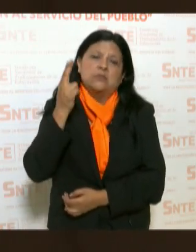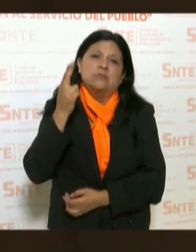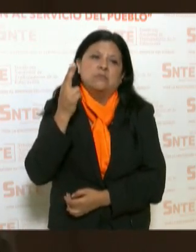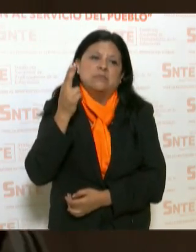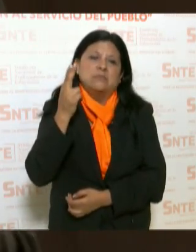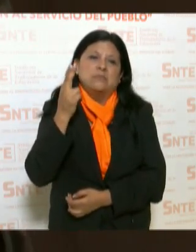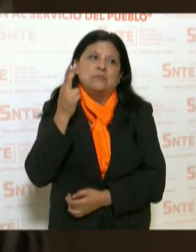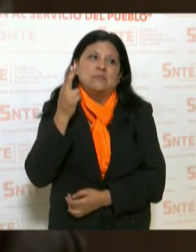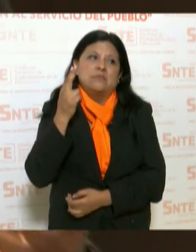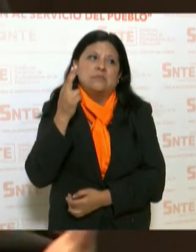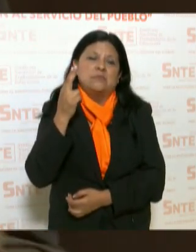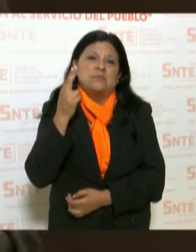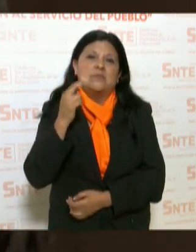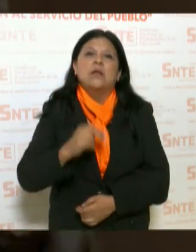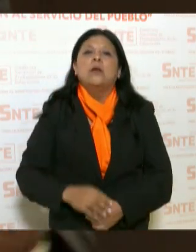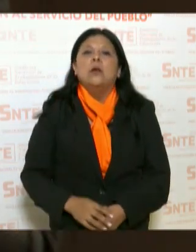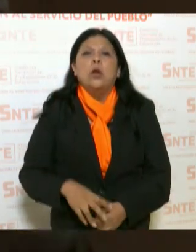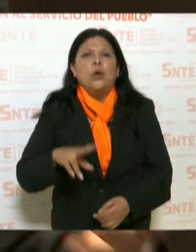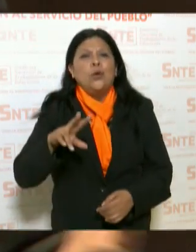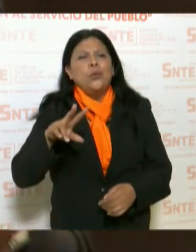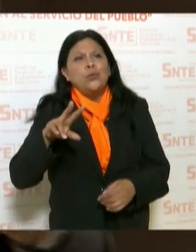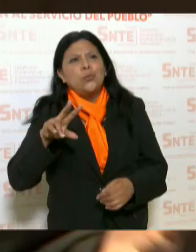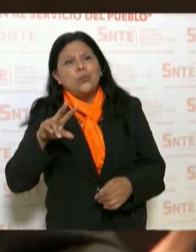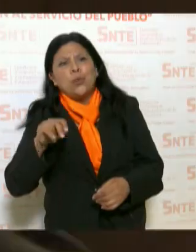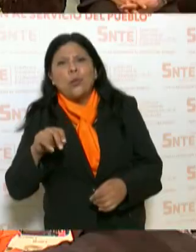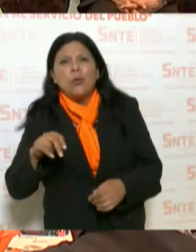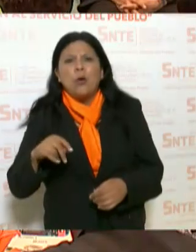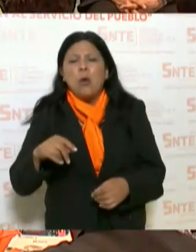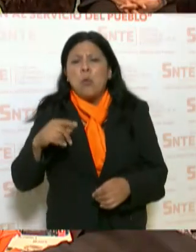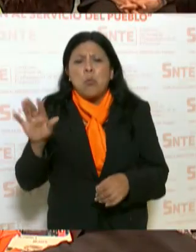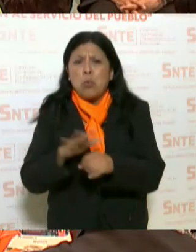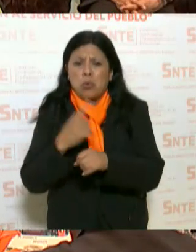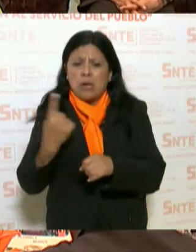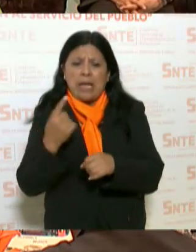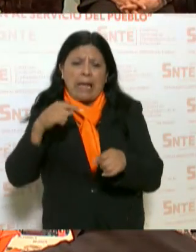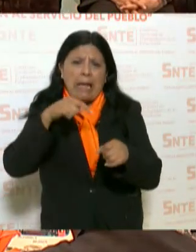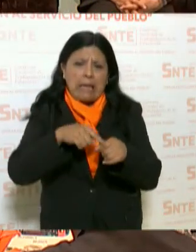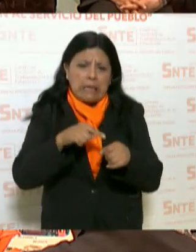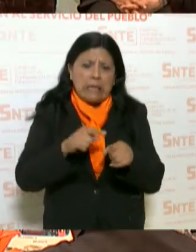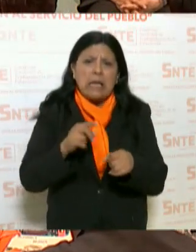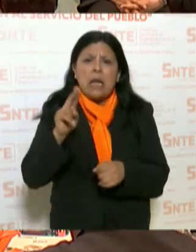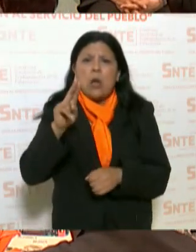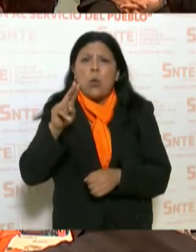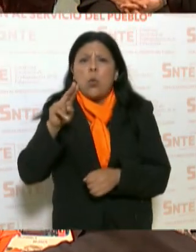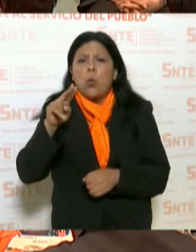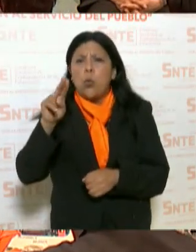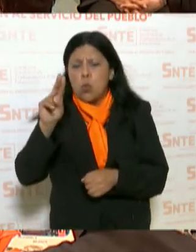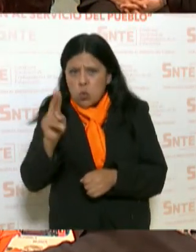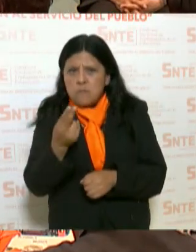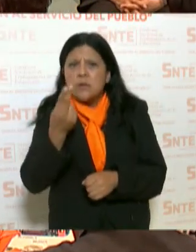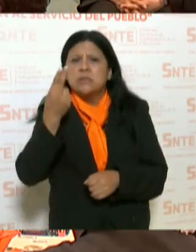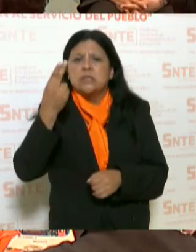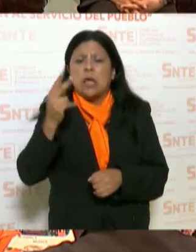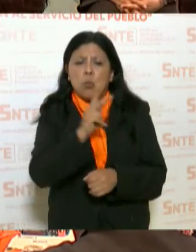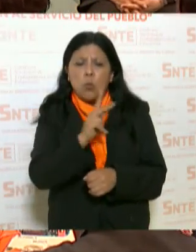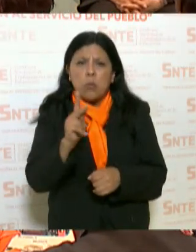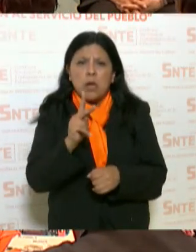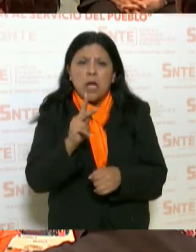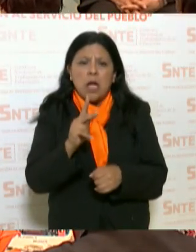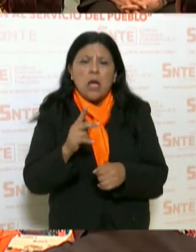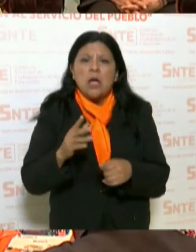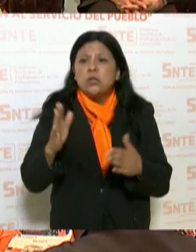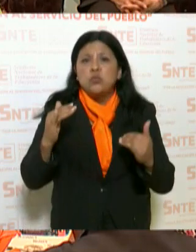Y no es que no pasaran el examen de admisión, es que no había cupo, no había espacios en las universidades